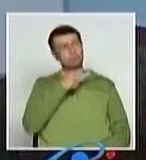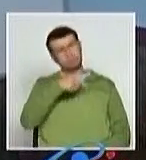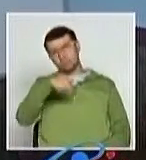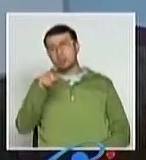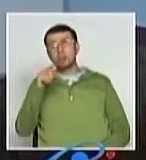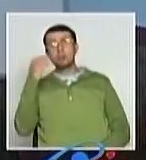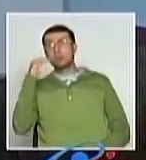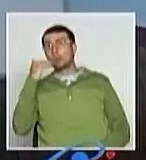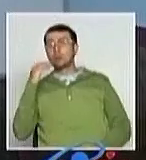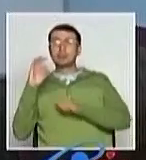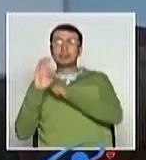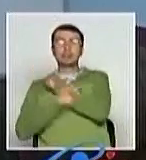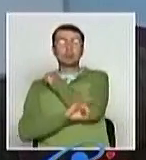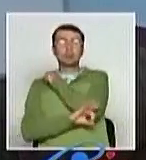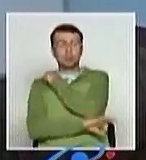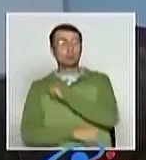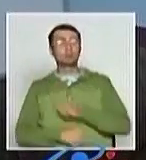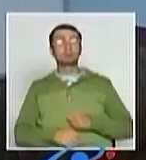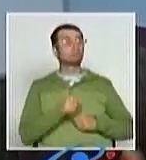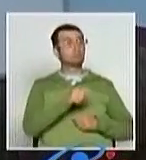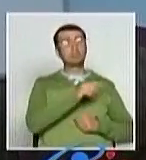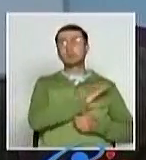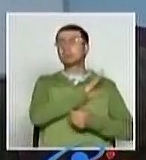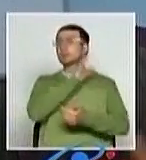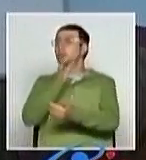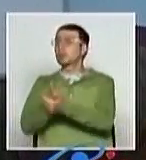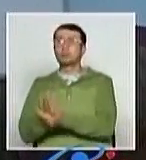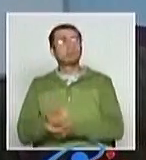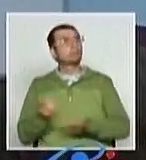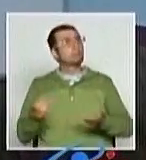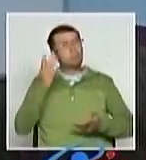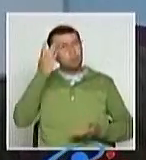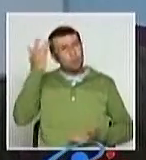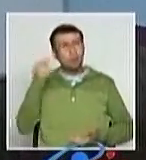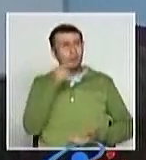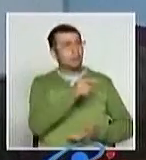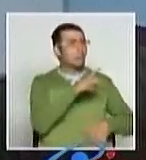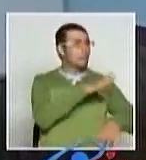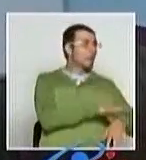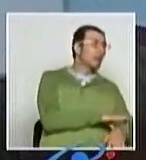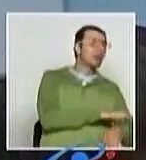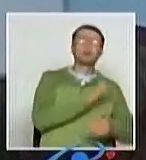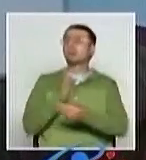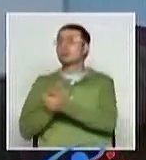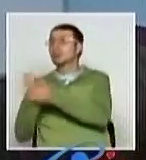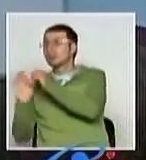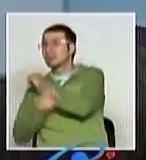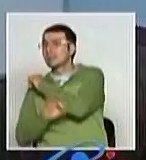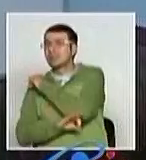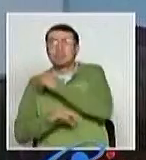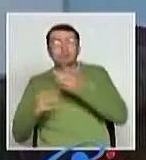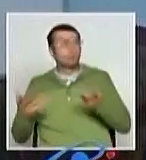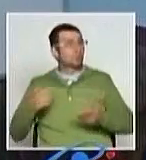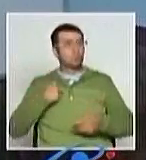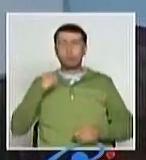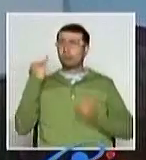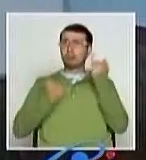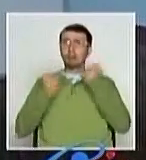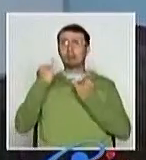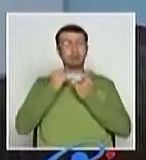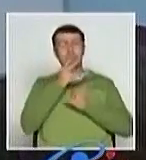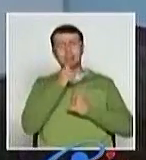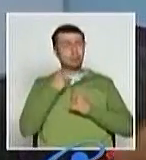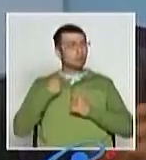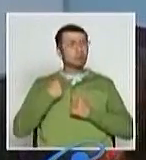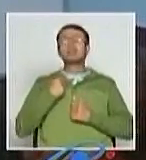clínica La señora Pues también pero por qué me mandan donde un médico luego d un psiquiatra no estoy loca siento el dolor en la